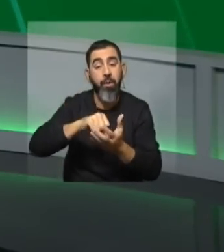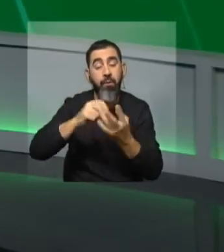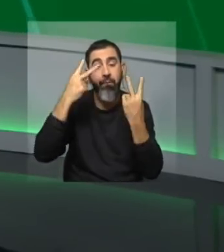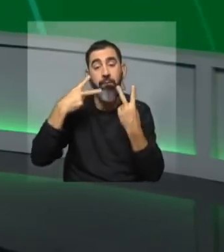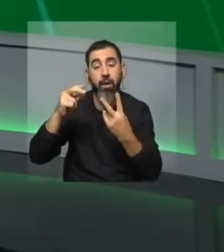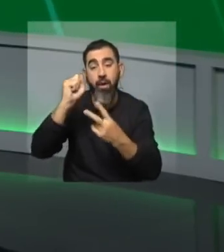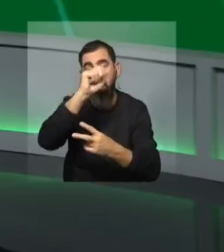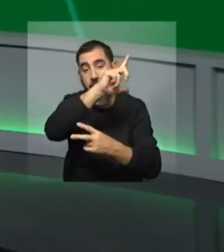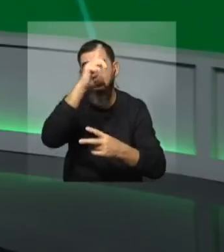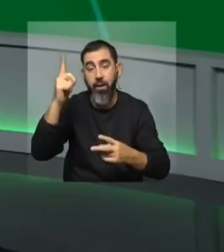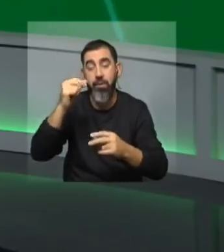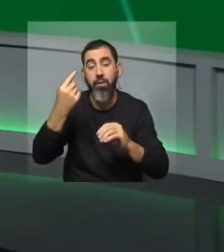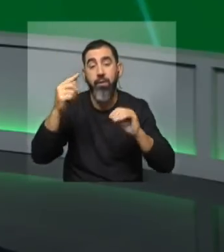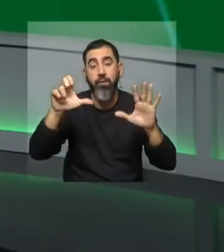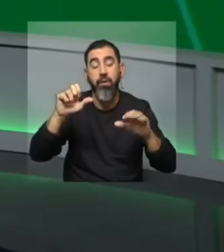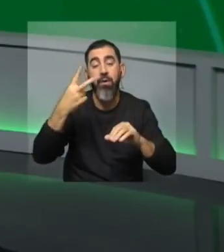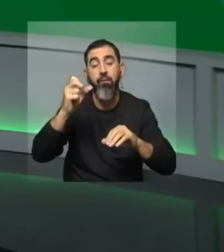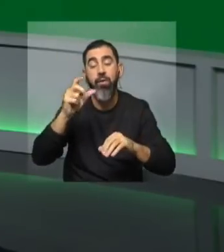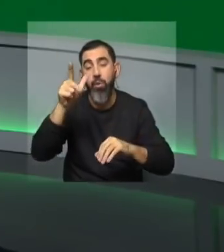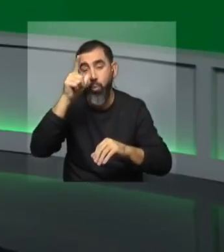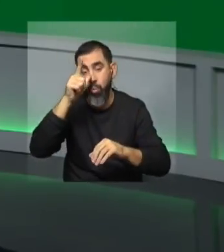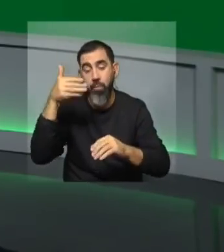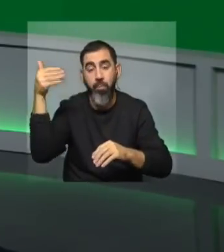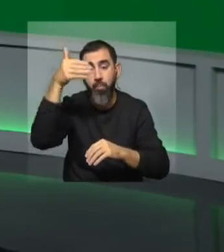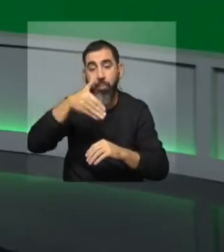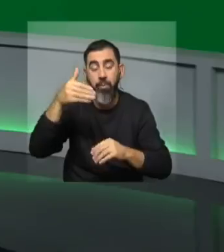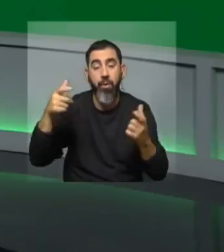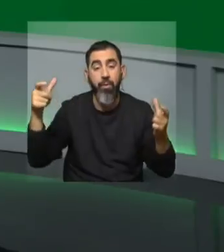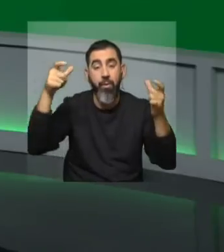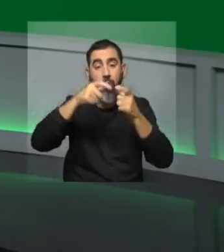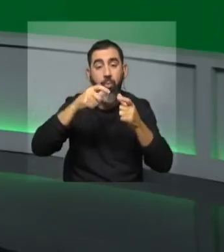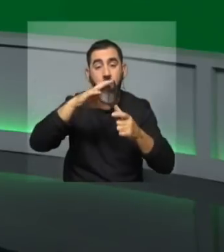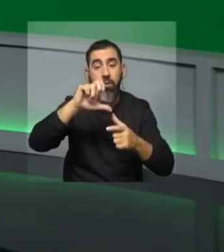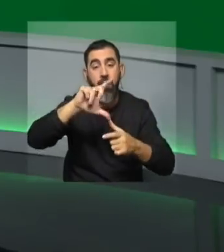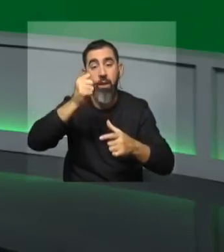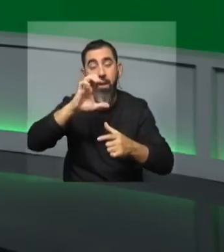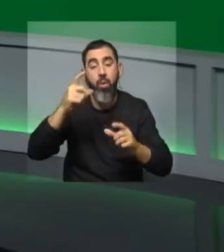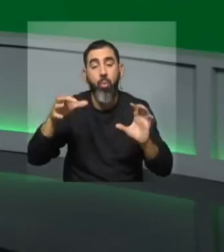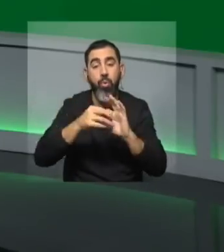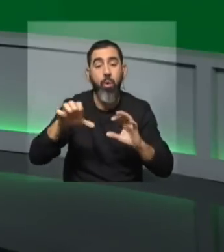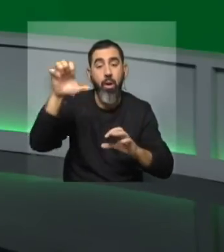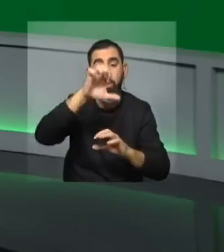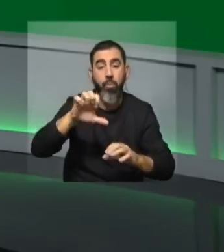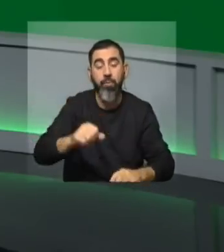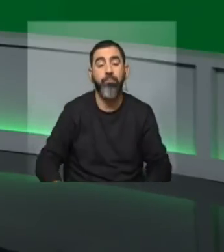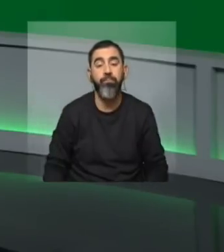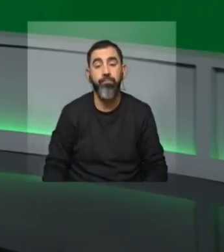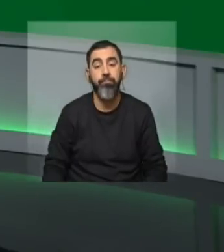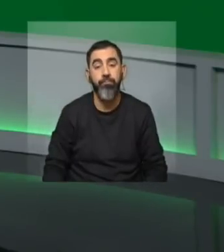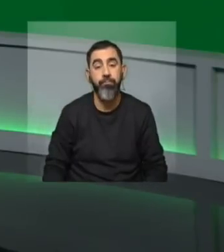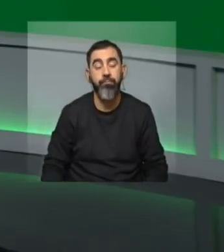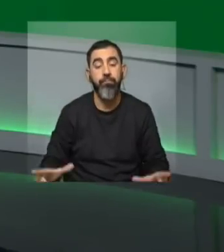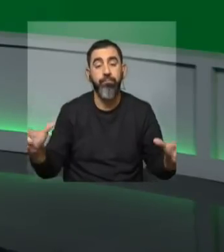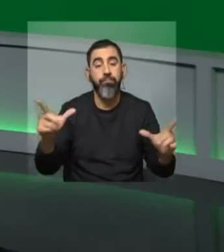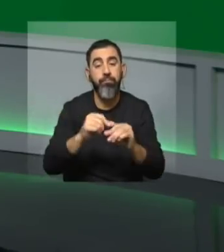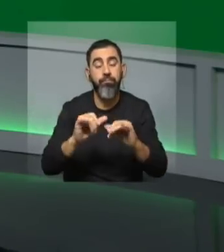Luis Lacalle Pou entre el 16 y el 20 de julio para participar de la cumbre CELAC Unión Europea en Bruselas. Y ahora nos